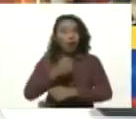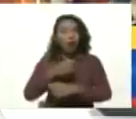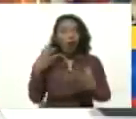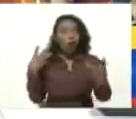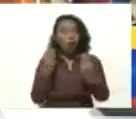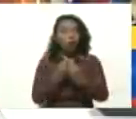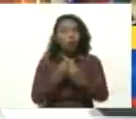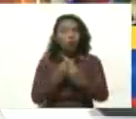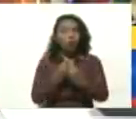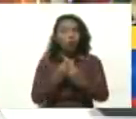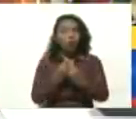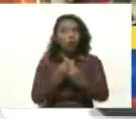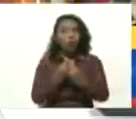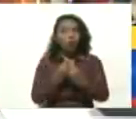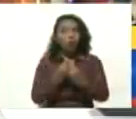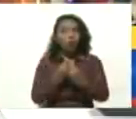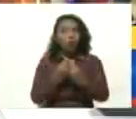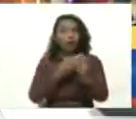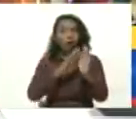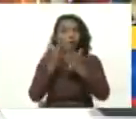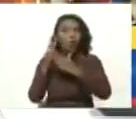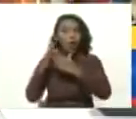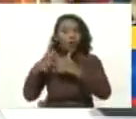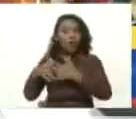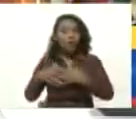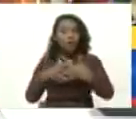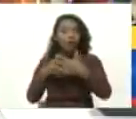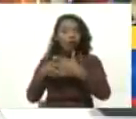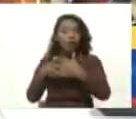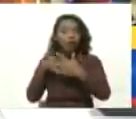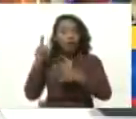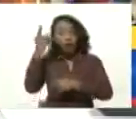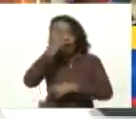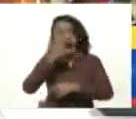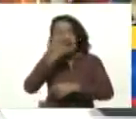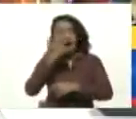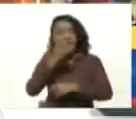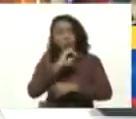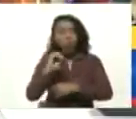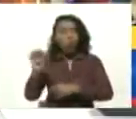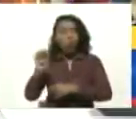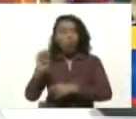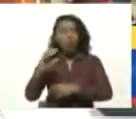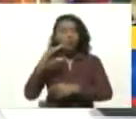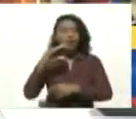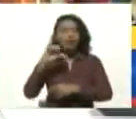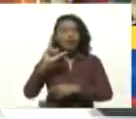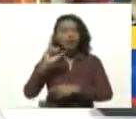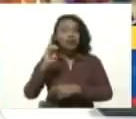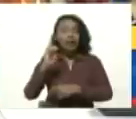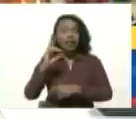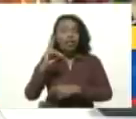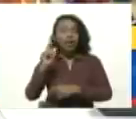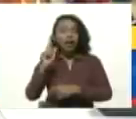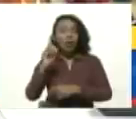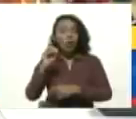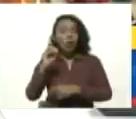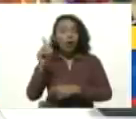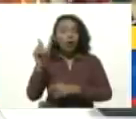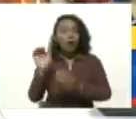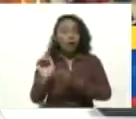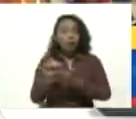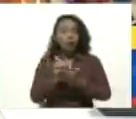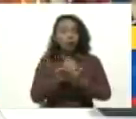conjunto de la Comunidad de Estados de África Occidental, CEDAW, que agrupa creo que